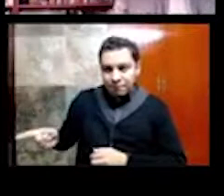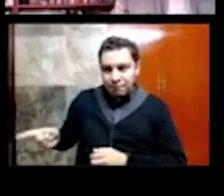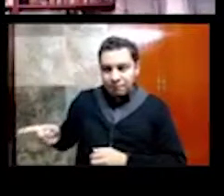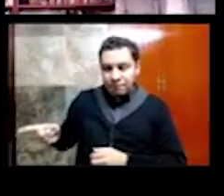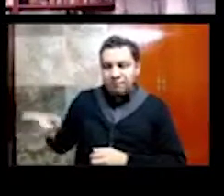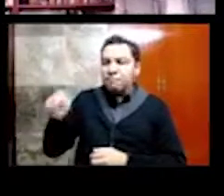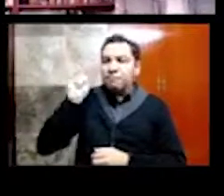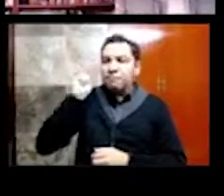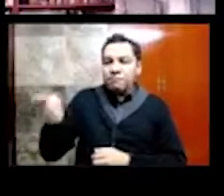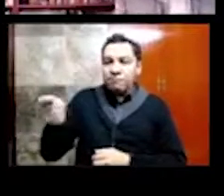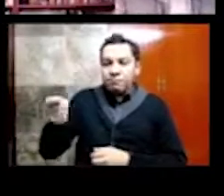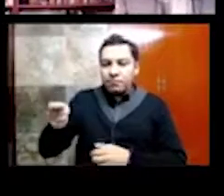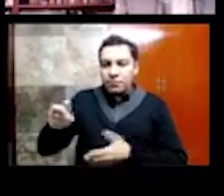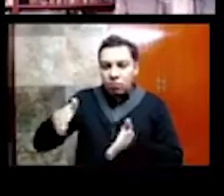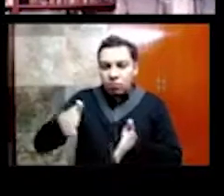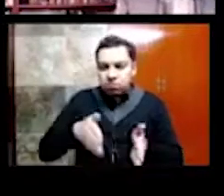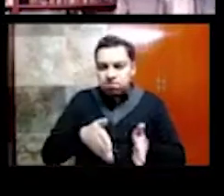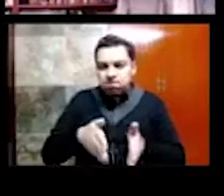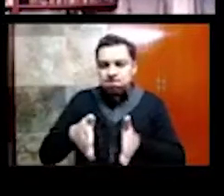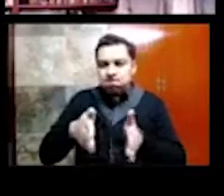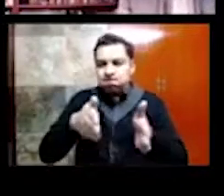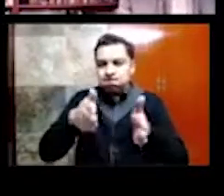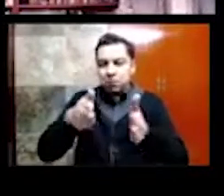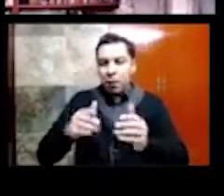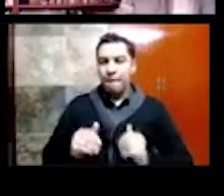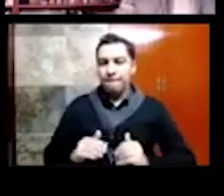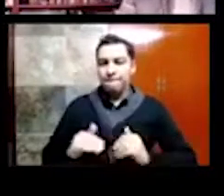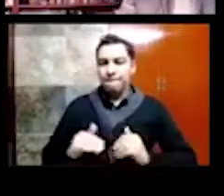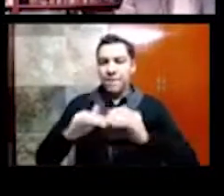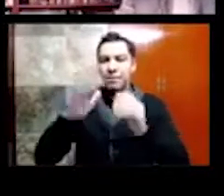de la calzada de los muertos y en la dupla